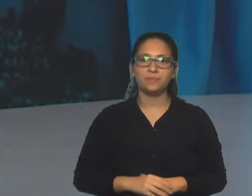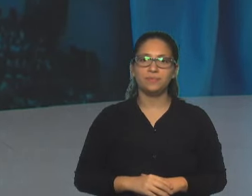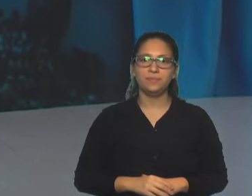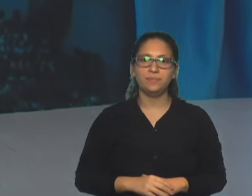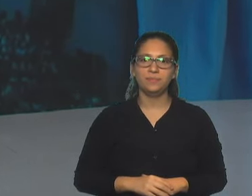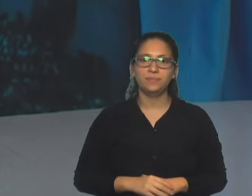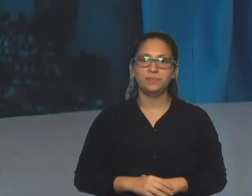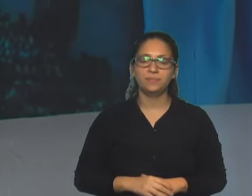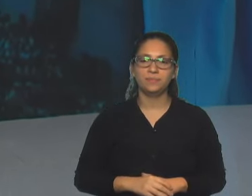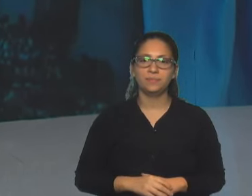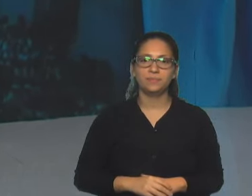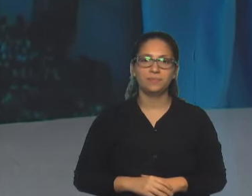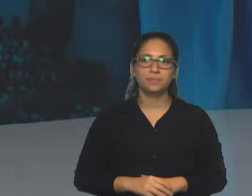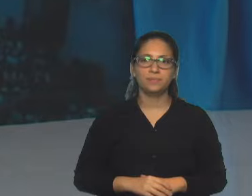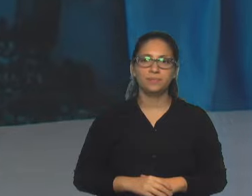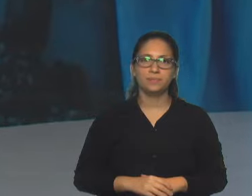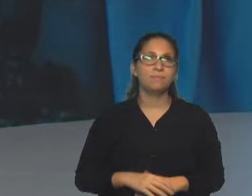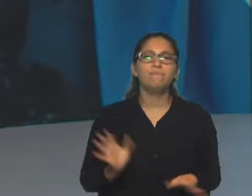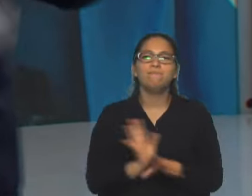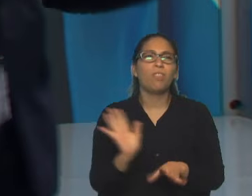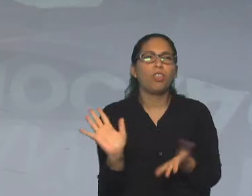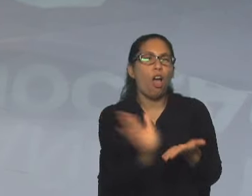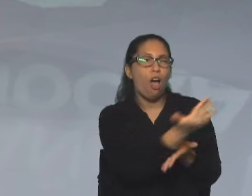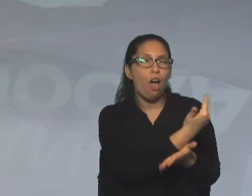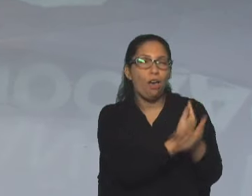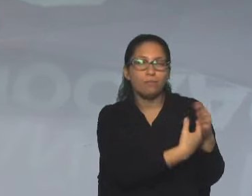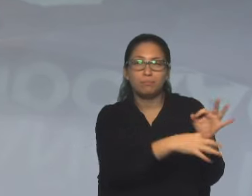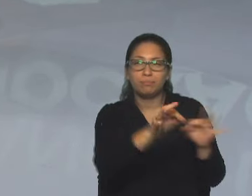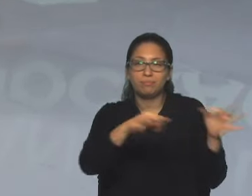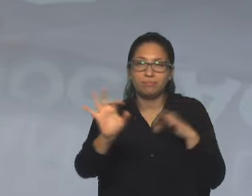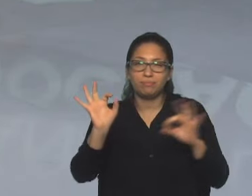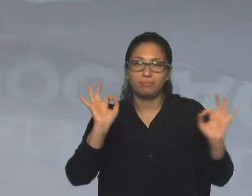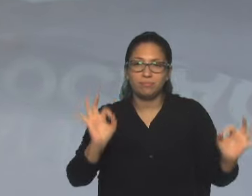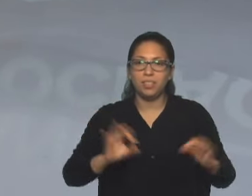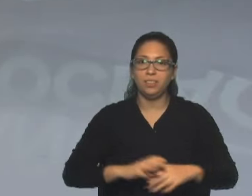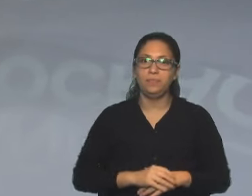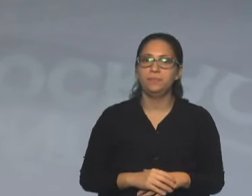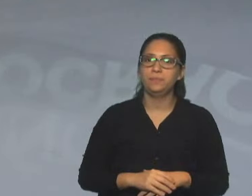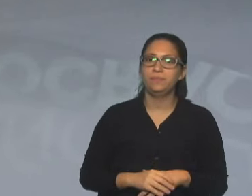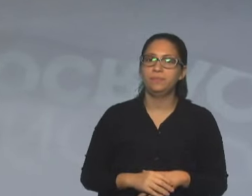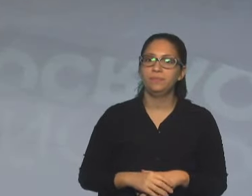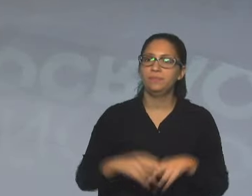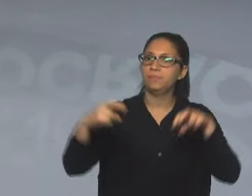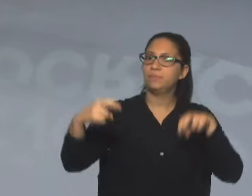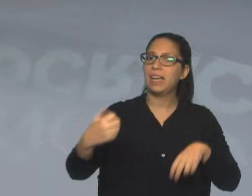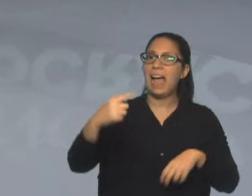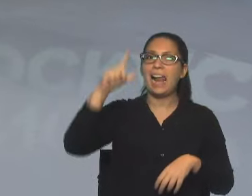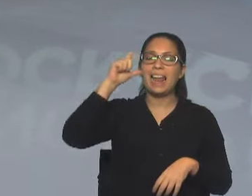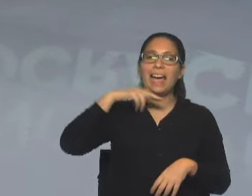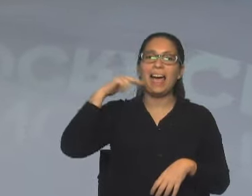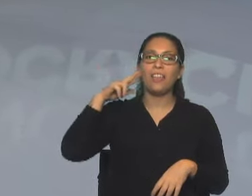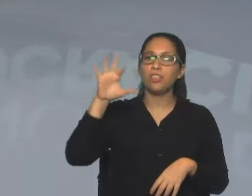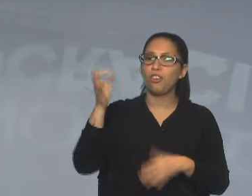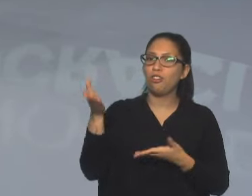el oro, la altivez, la Nos vendieron dignidad. todo. Claro. No terminan de asombrar. El doctor Alejandro Olmos Gaona, muchísimas gracias.